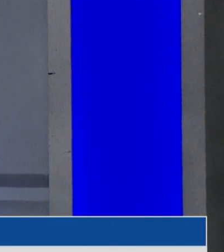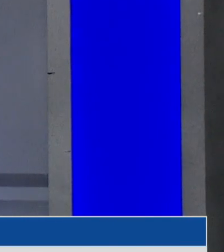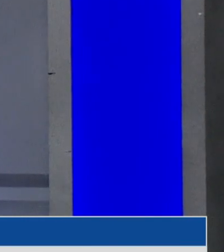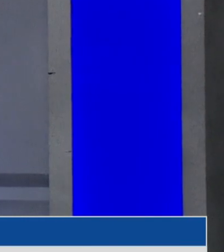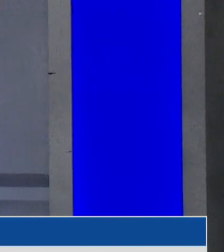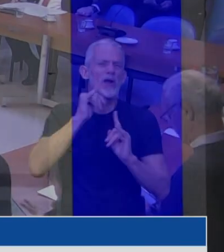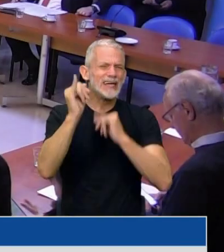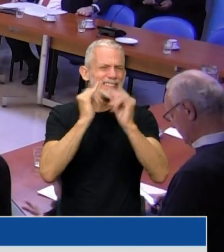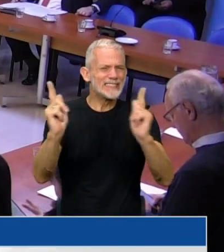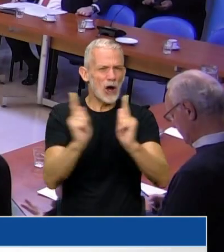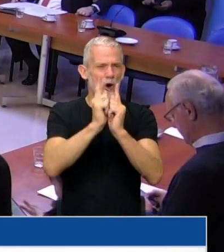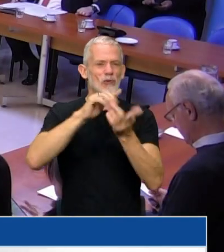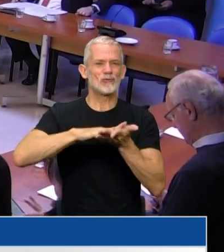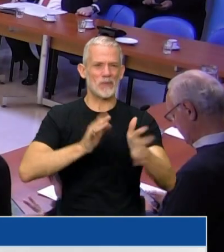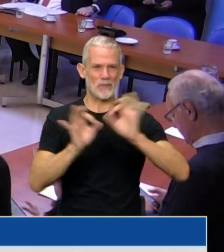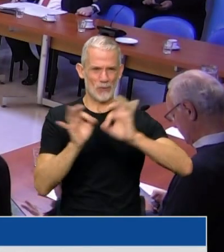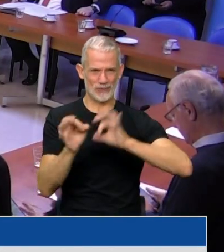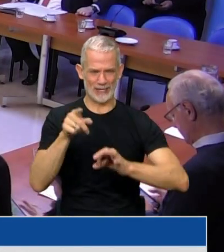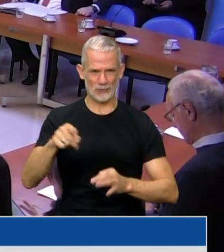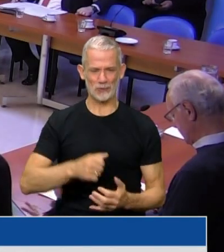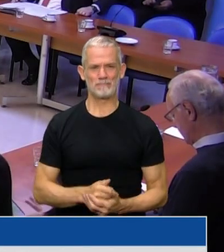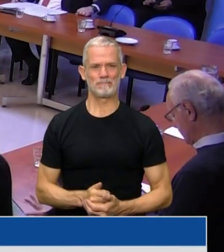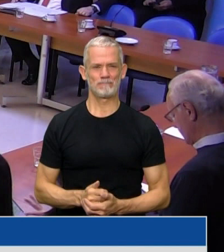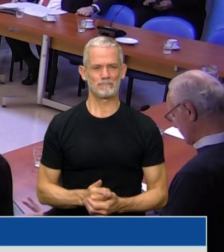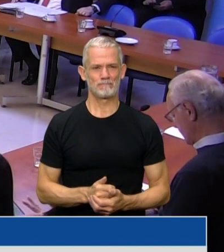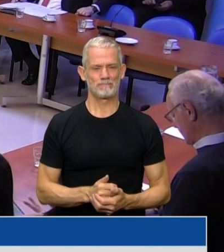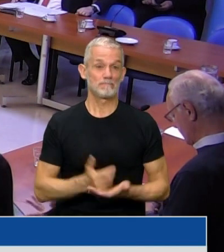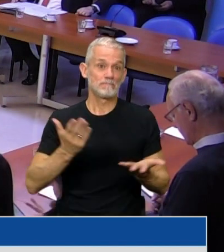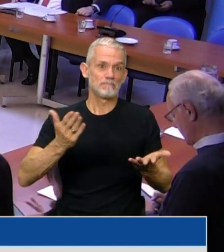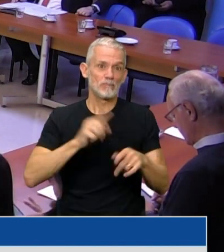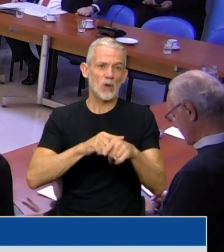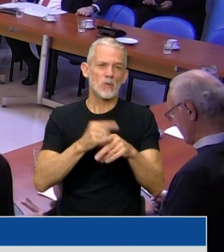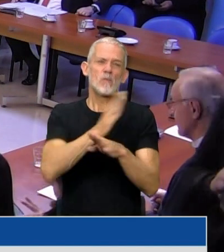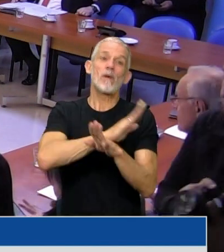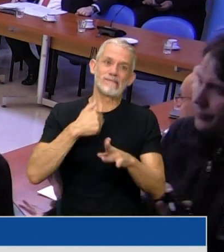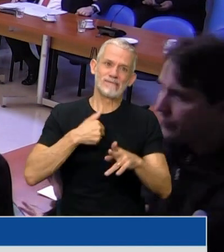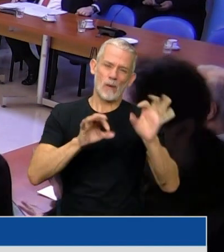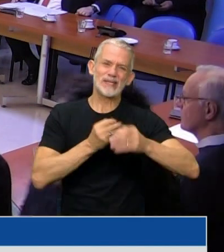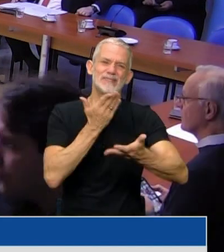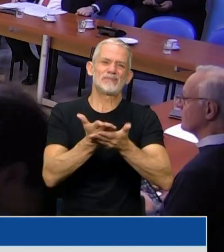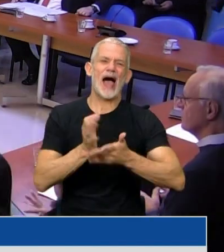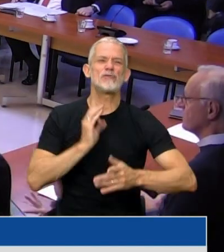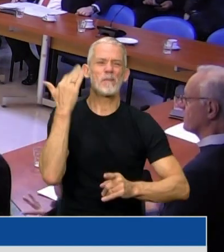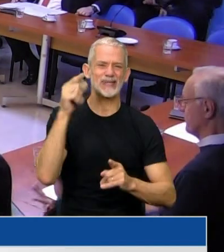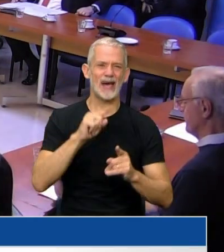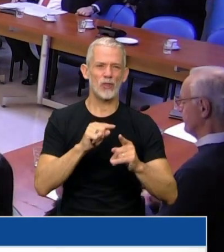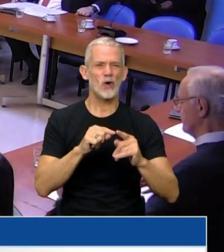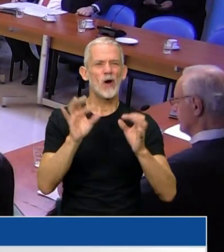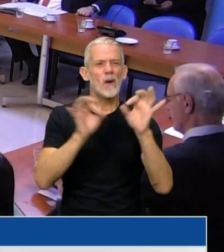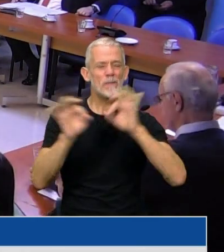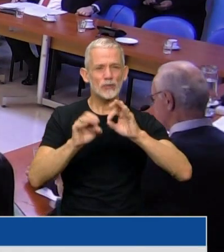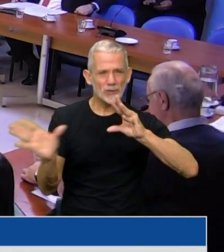la memoria respecto a este proyecto que en su momento presenté el año pasado y que